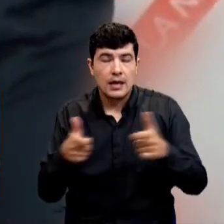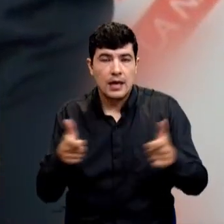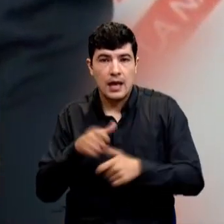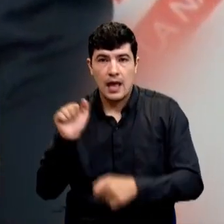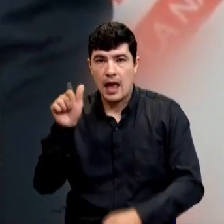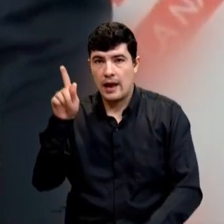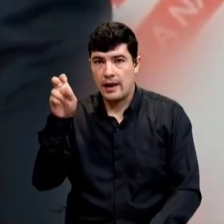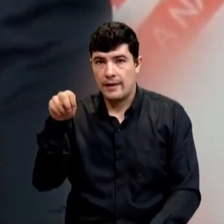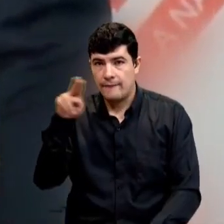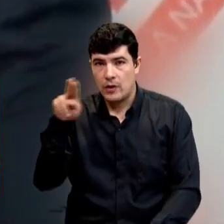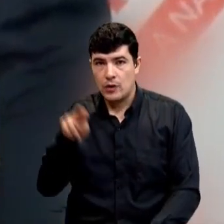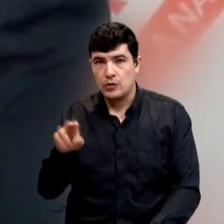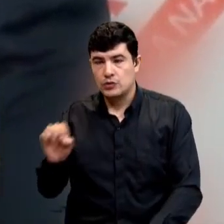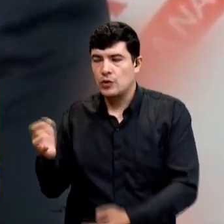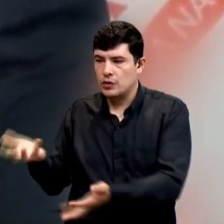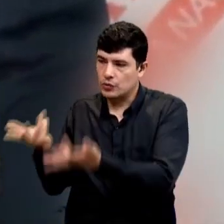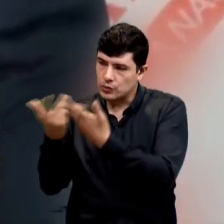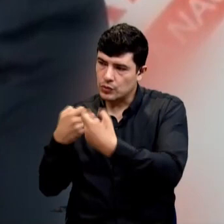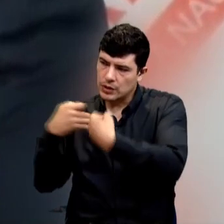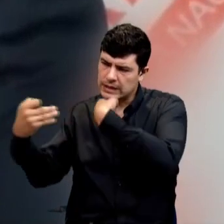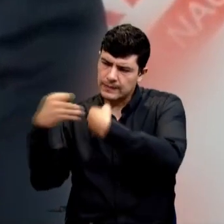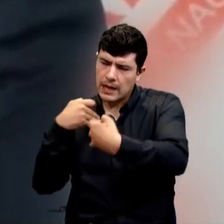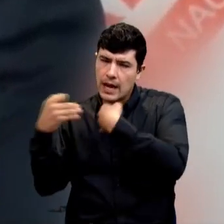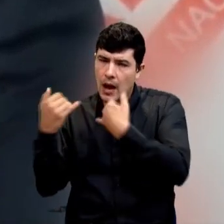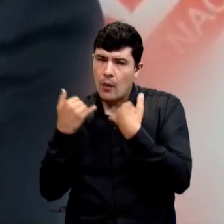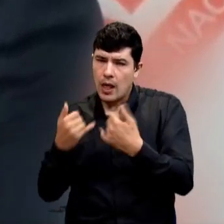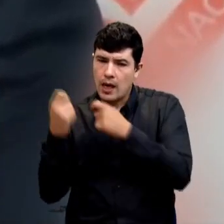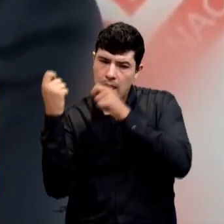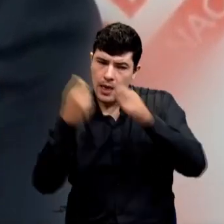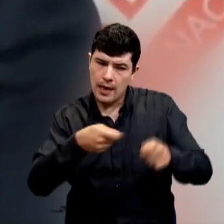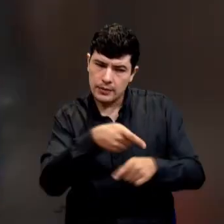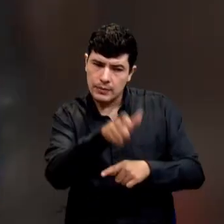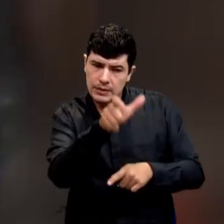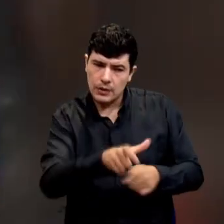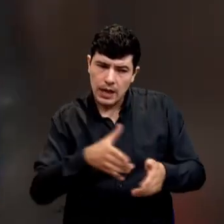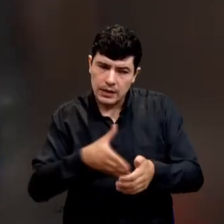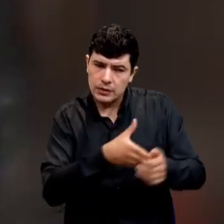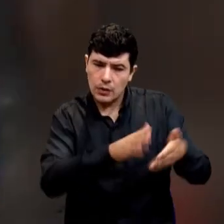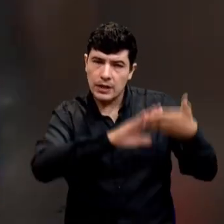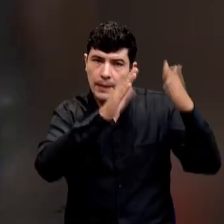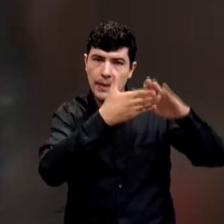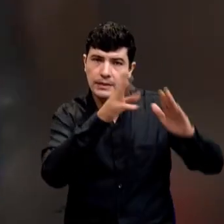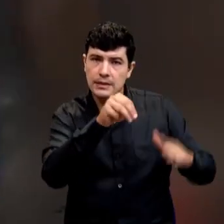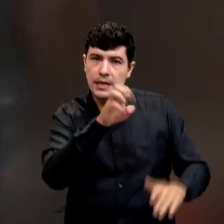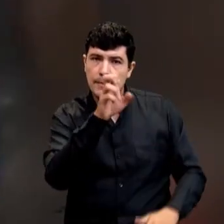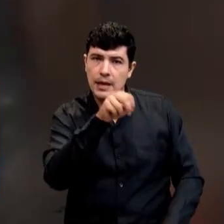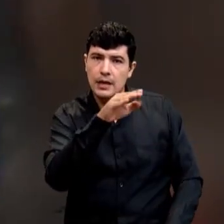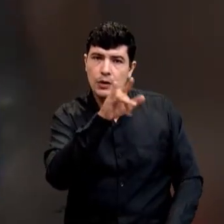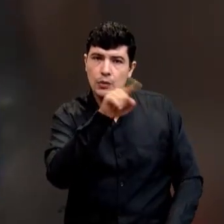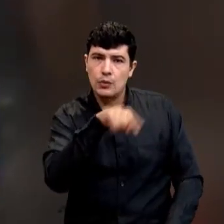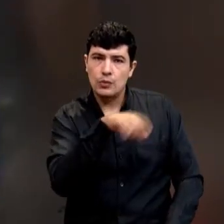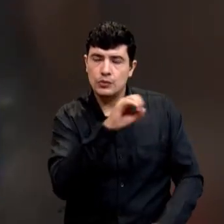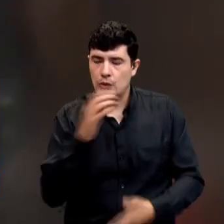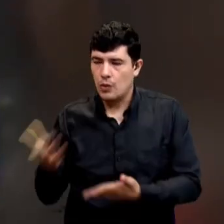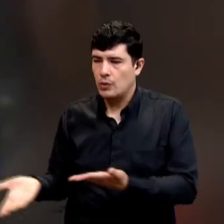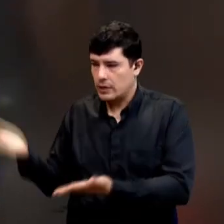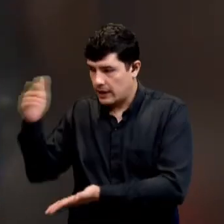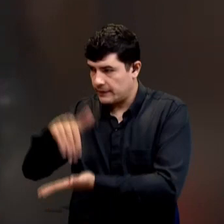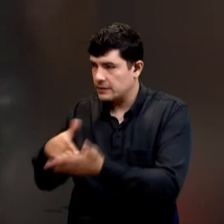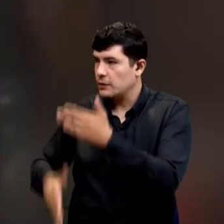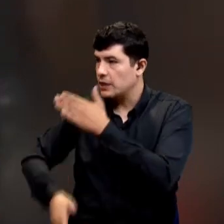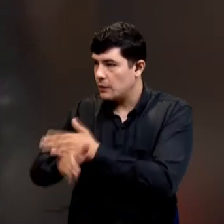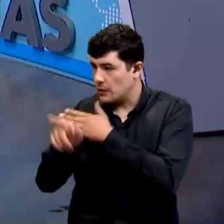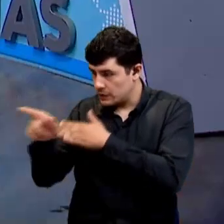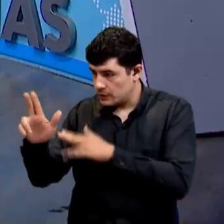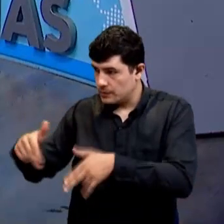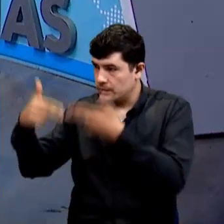luego analizando esta nueva designación como gestor de paz de Salvatore Mancuso. Regresamos con usted, exfiscal.